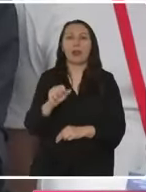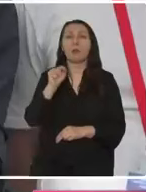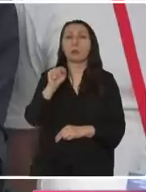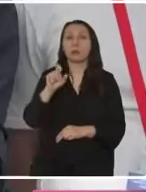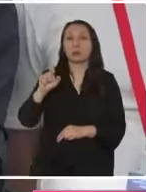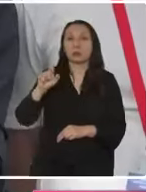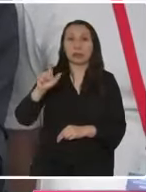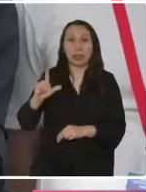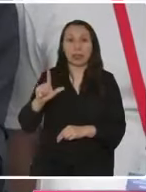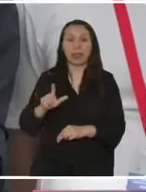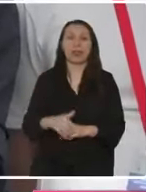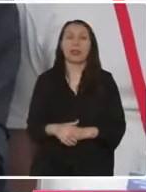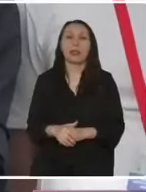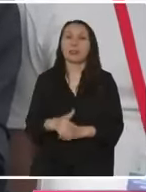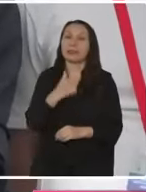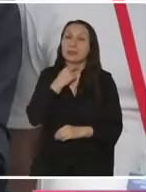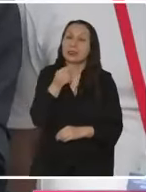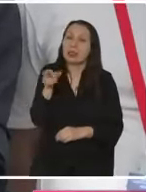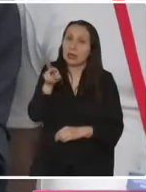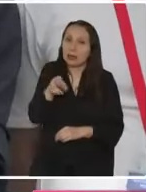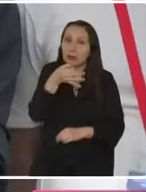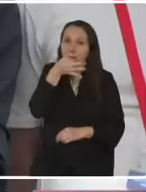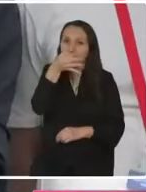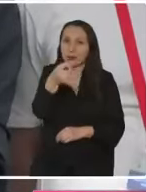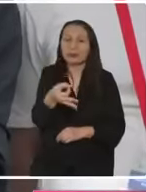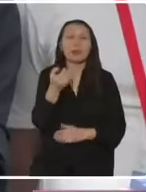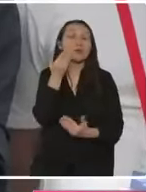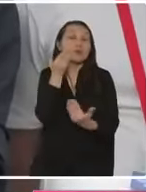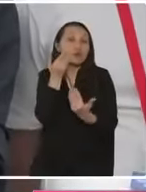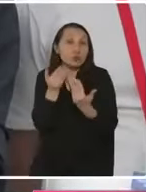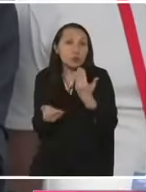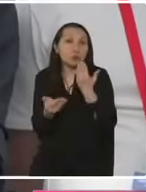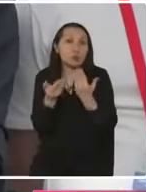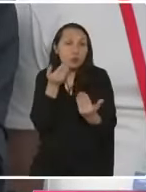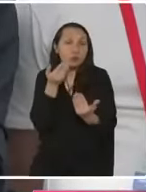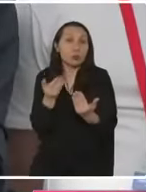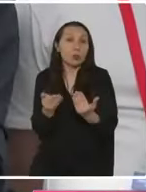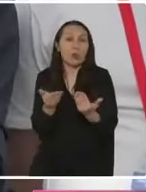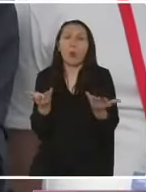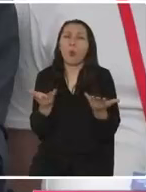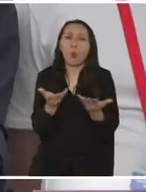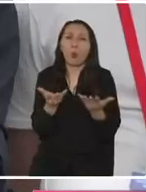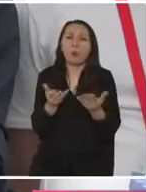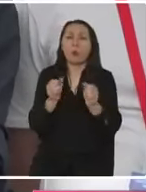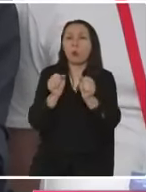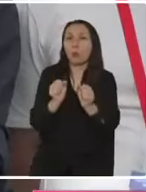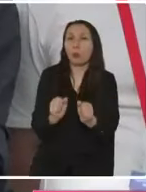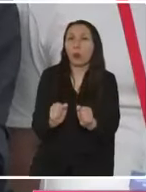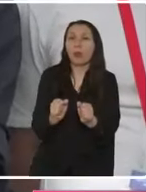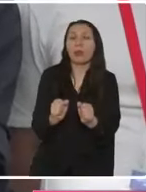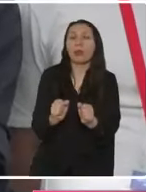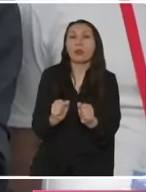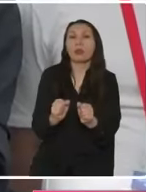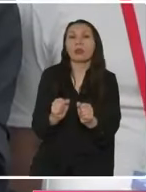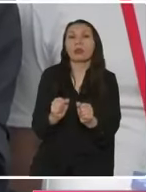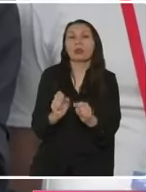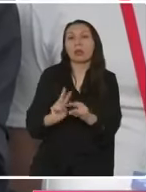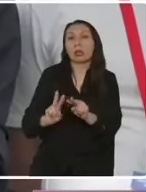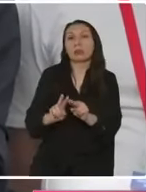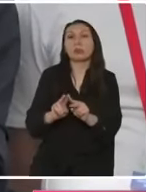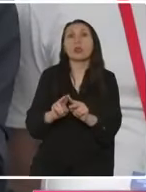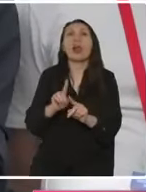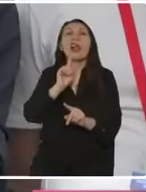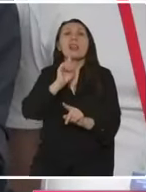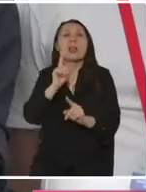donaceshacienda.cl y quisiera enfatizar que estas donaciones se pueden hacer sin un